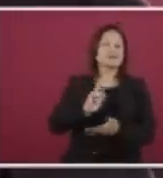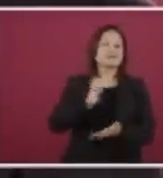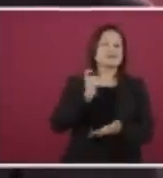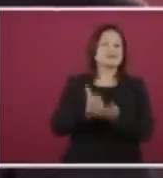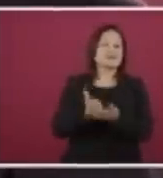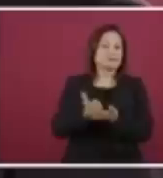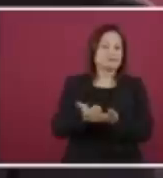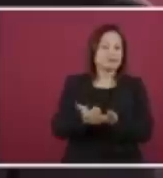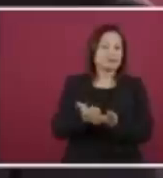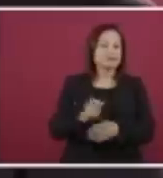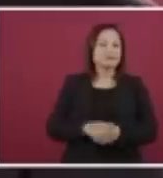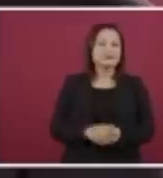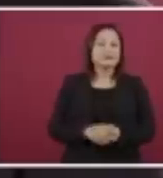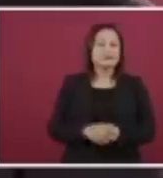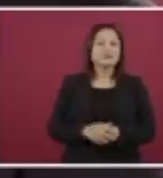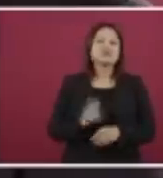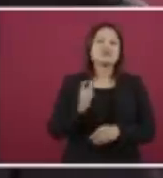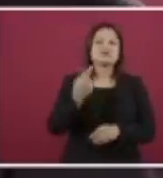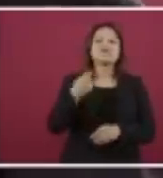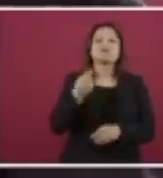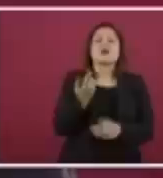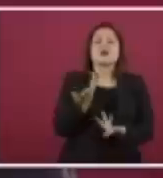para difundir